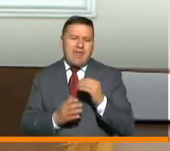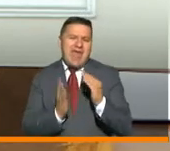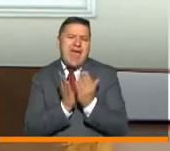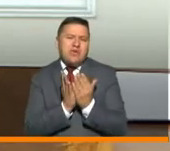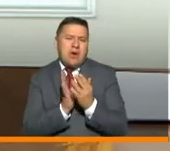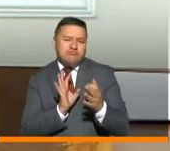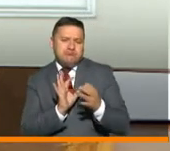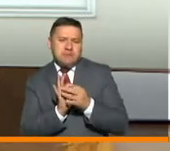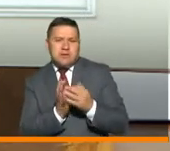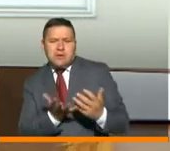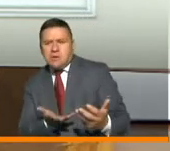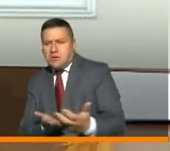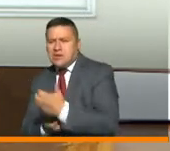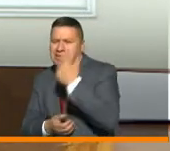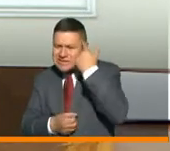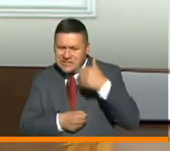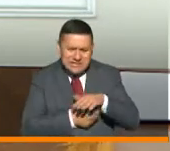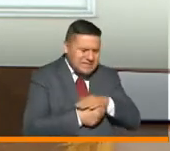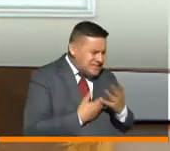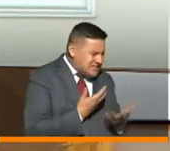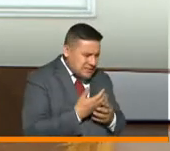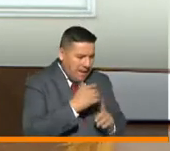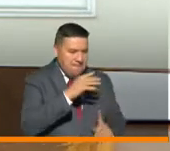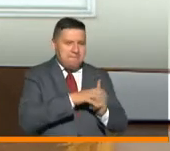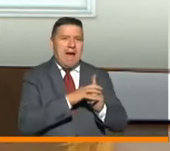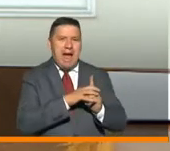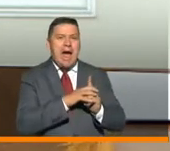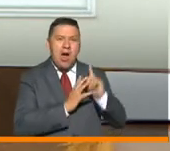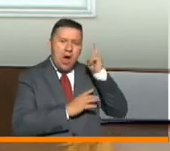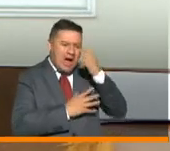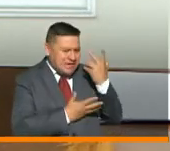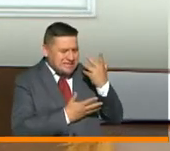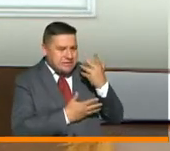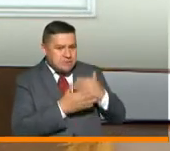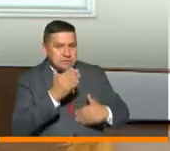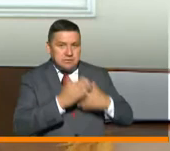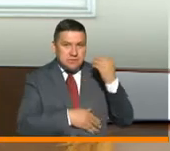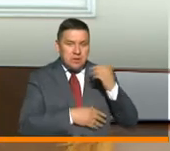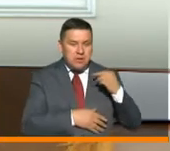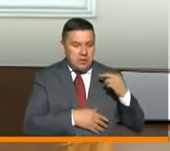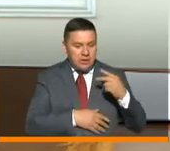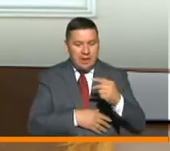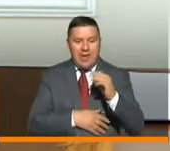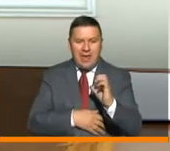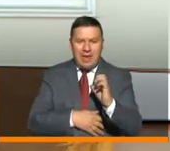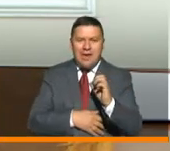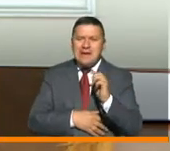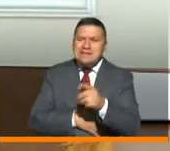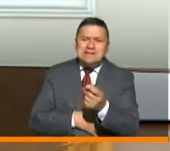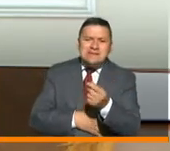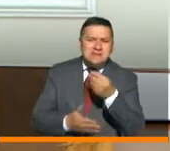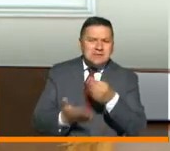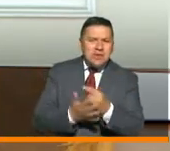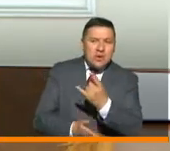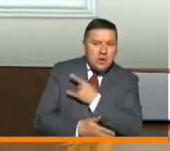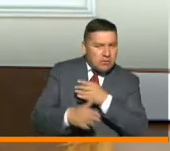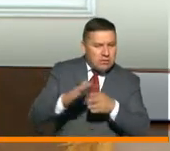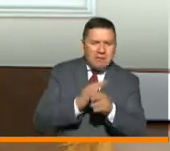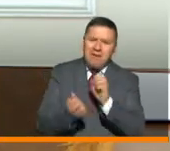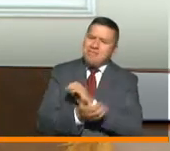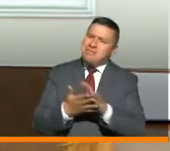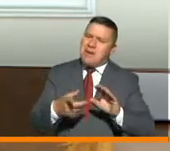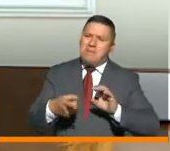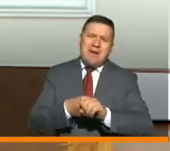una herramienta que nació en medio de la pandemia, que nos permitió extender a partir de generaciones la gratuidad universitaria